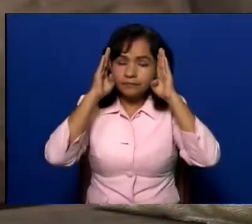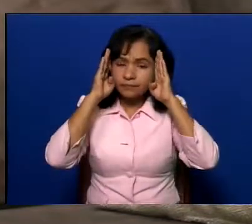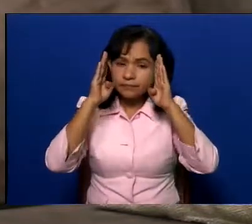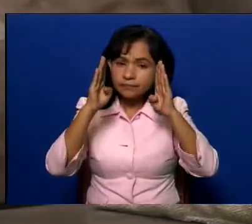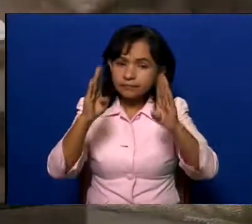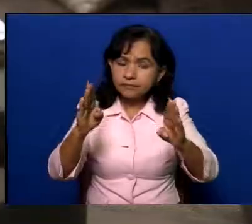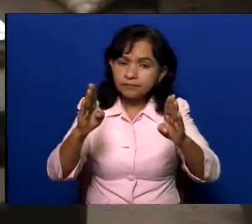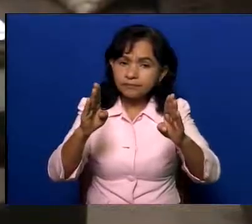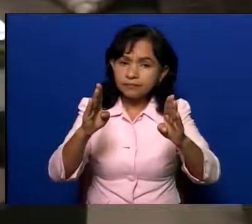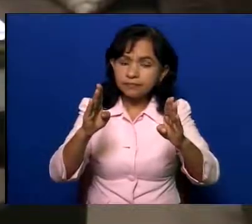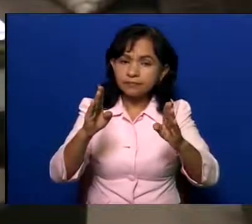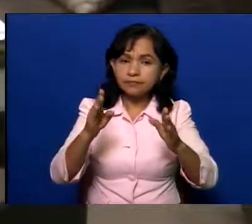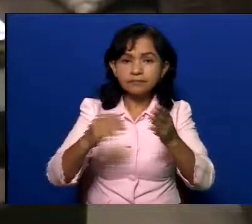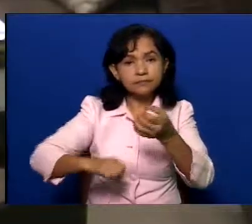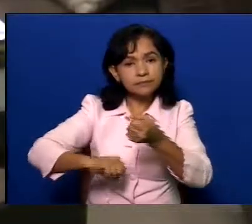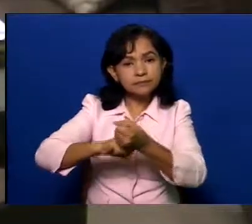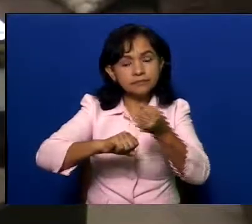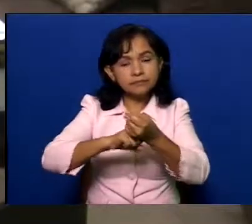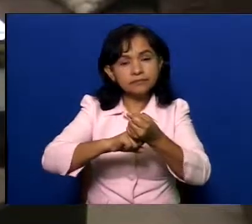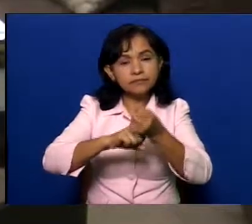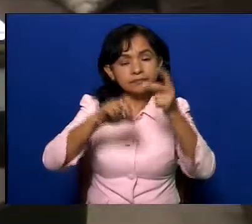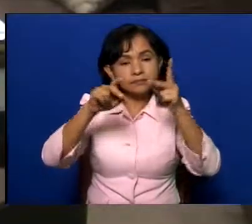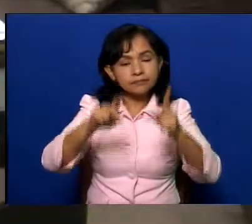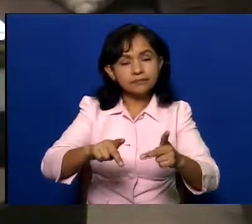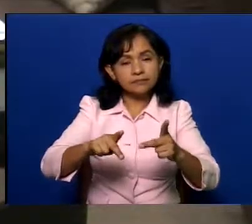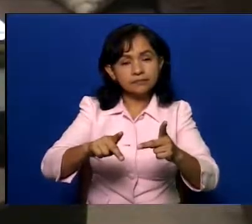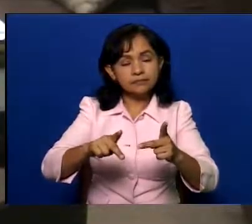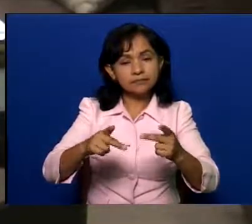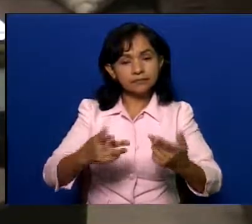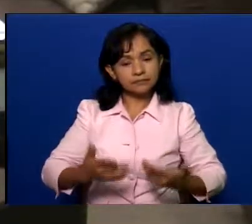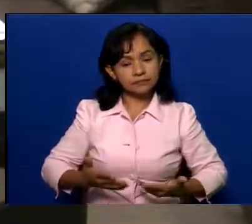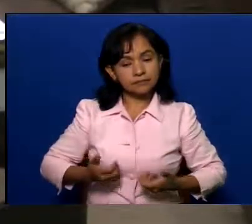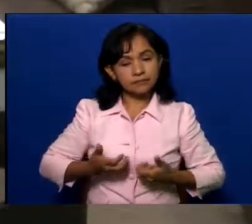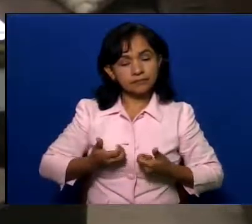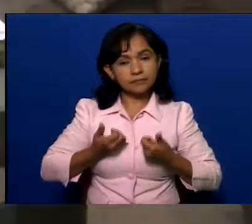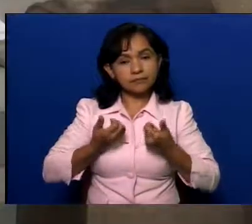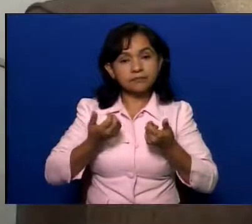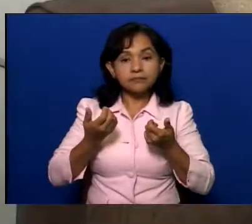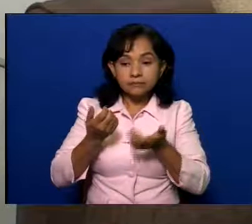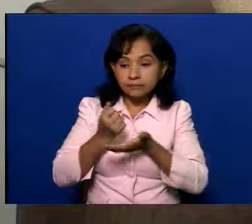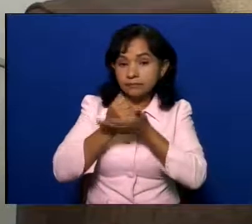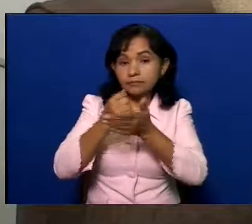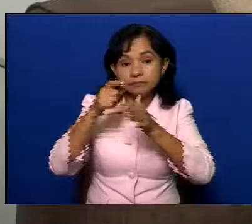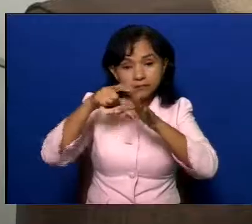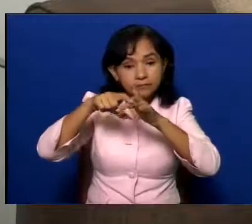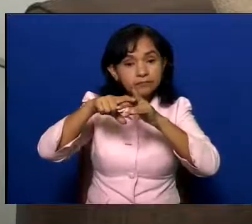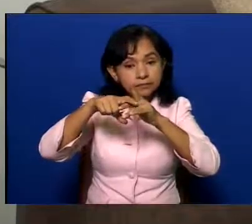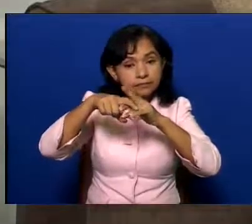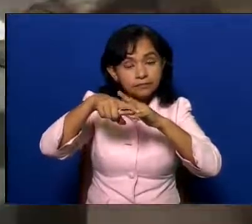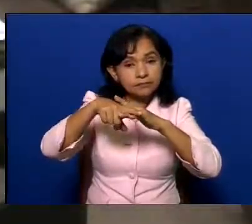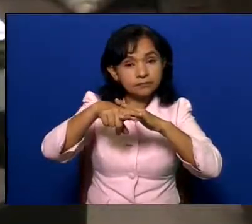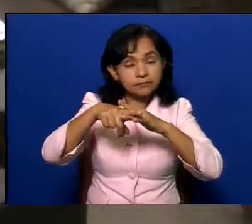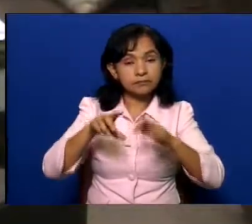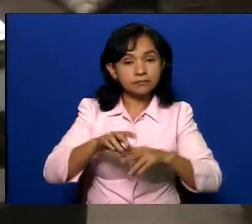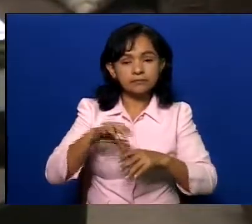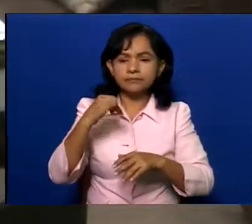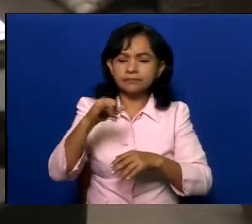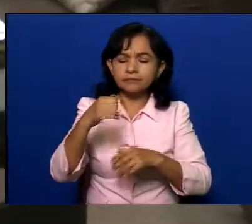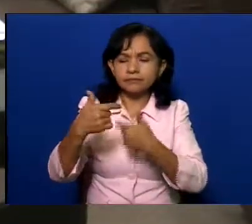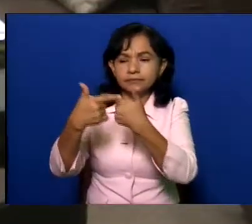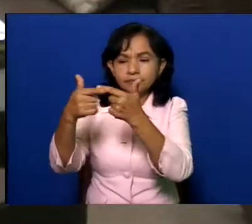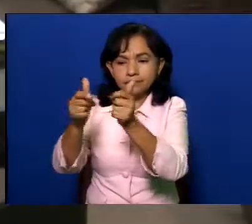los pacientes a Costa Rica. El otro servicio que se puede considerar como una restitución, sobre todo de los